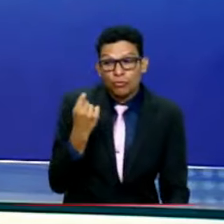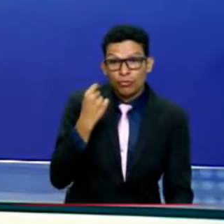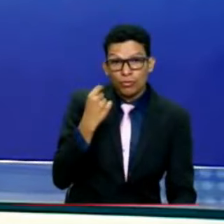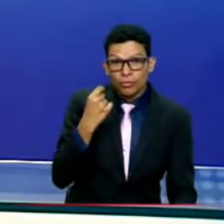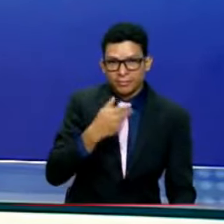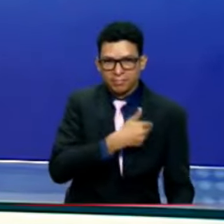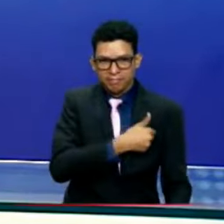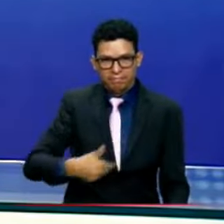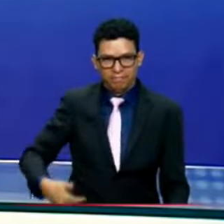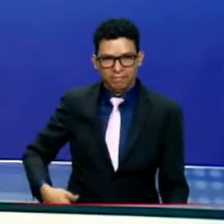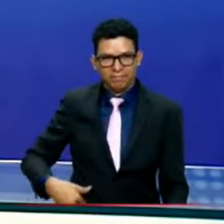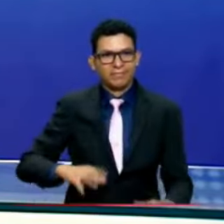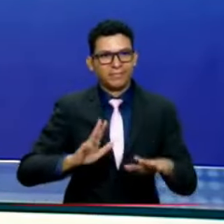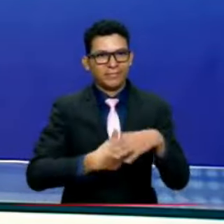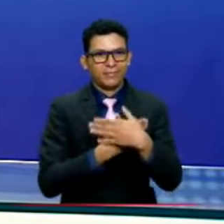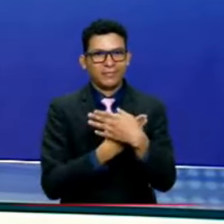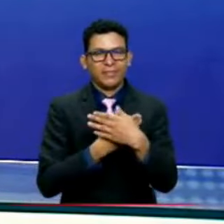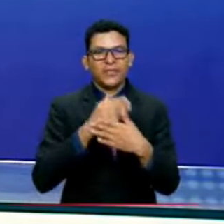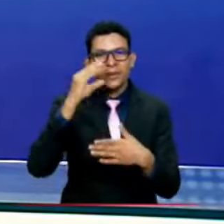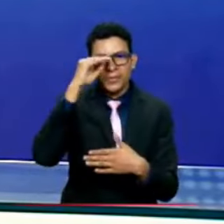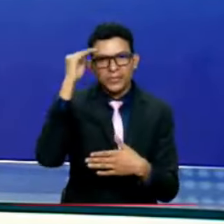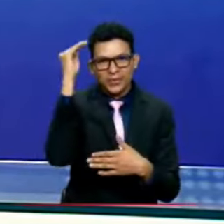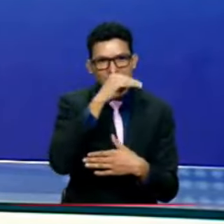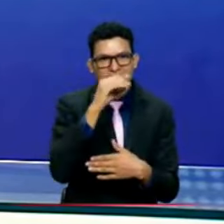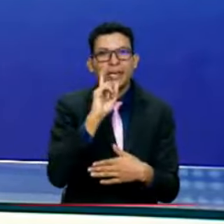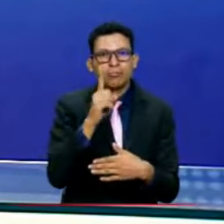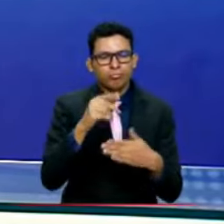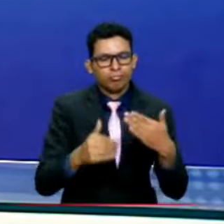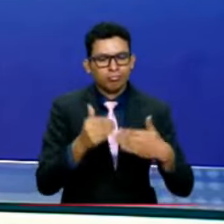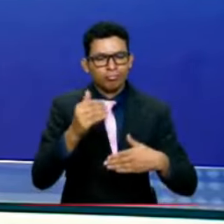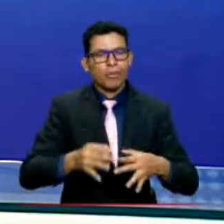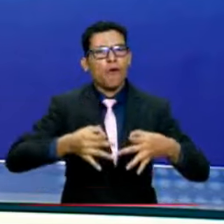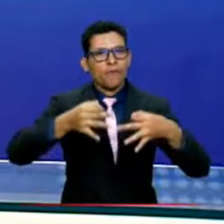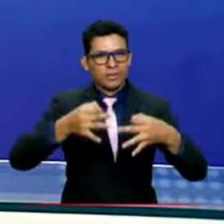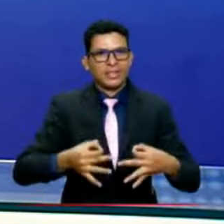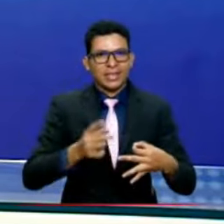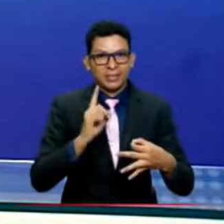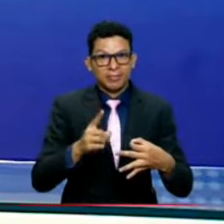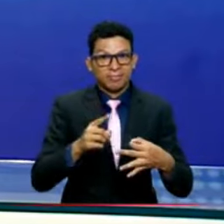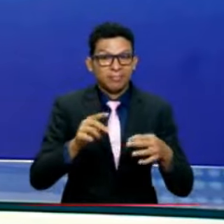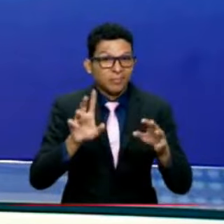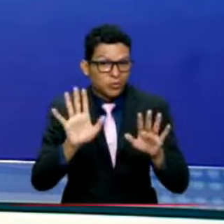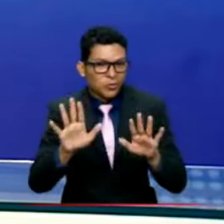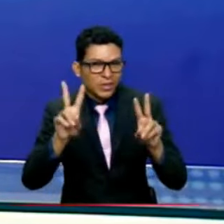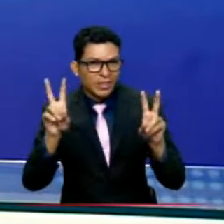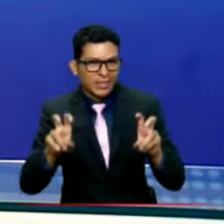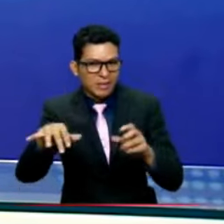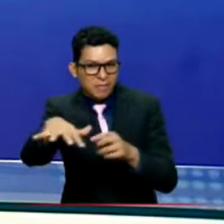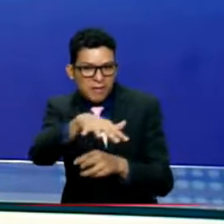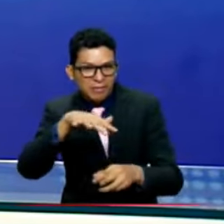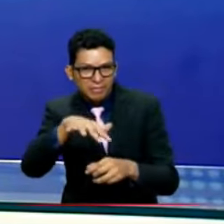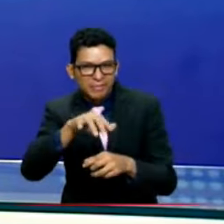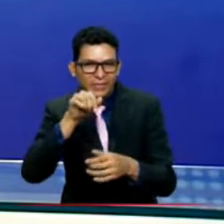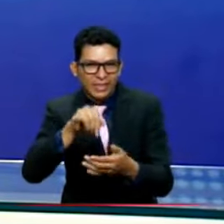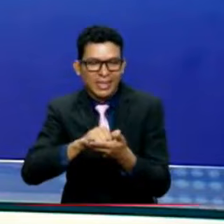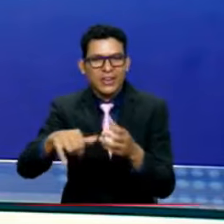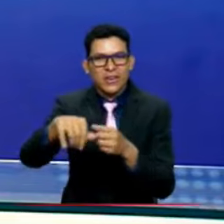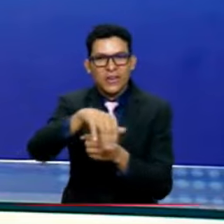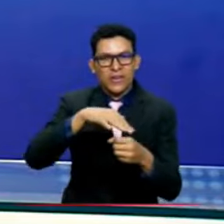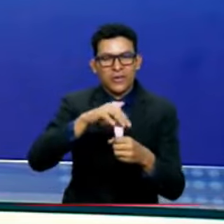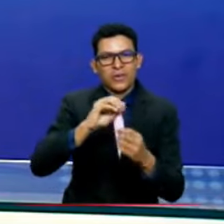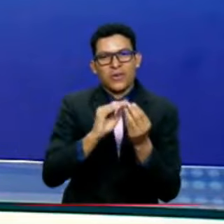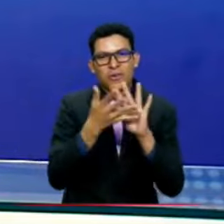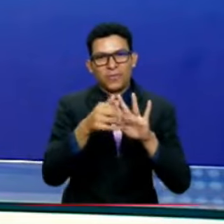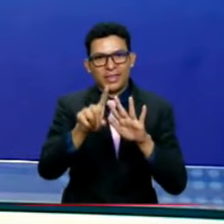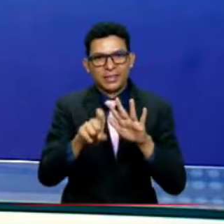minutos el presidente de la República, Gustavo Petro, dio apertura oficial a este sector de la COP16. Vamos en directo al centro